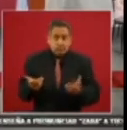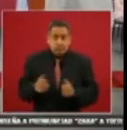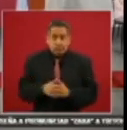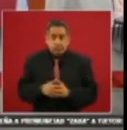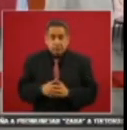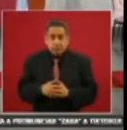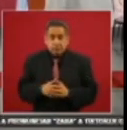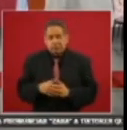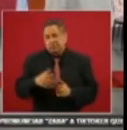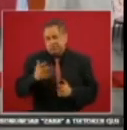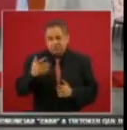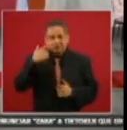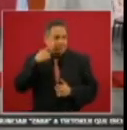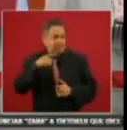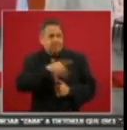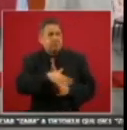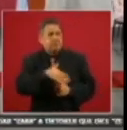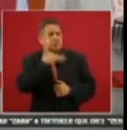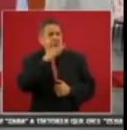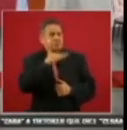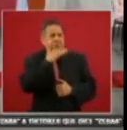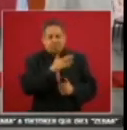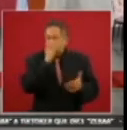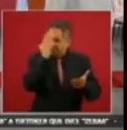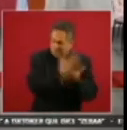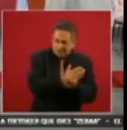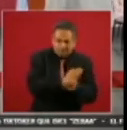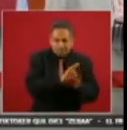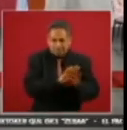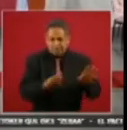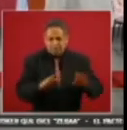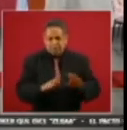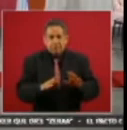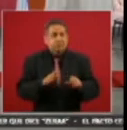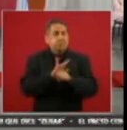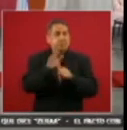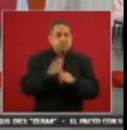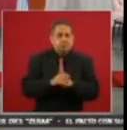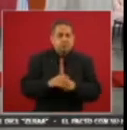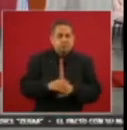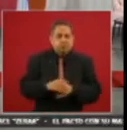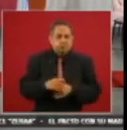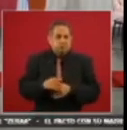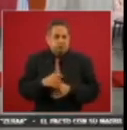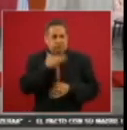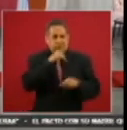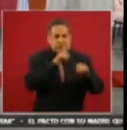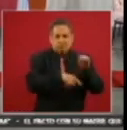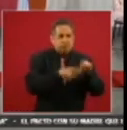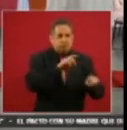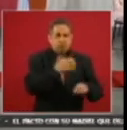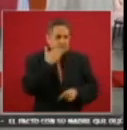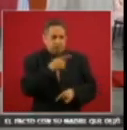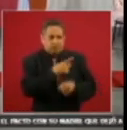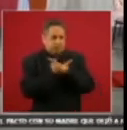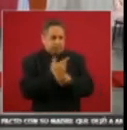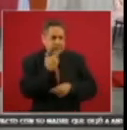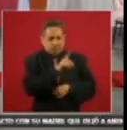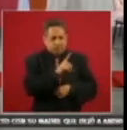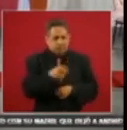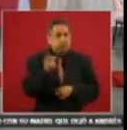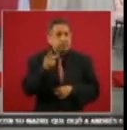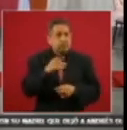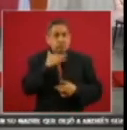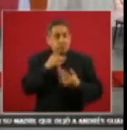La corrupción hay que combatirla no solo por razones de índole moral, sino porque es